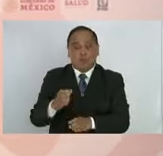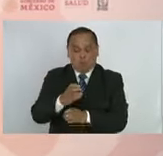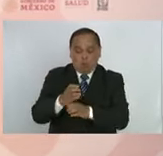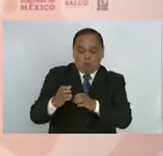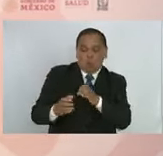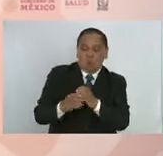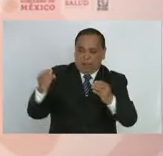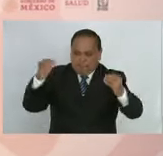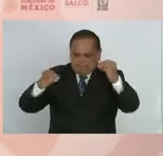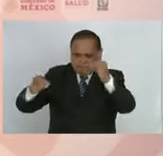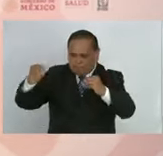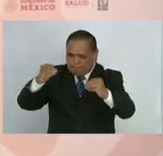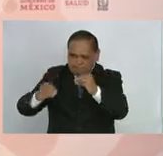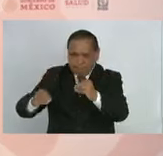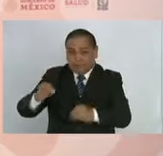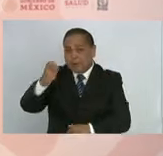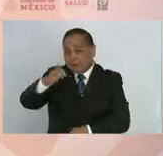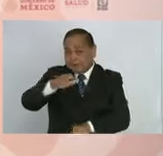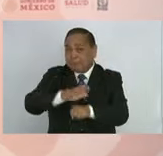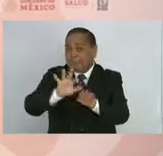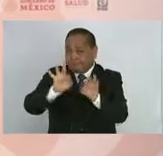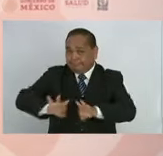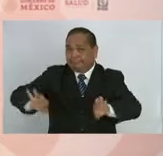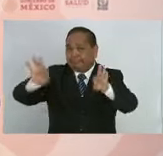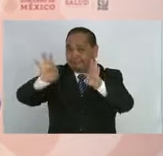Eso es muy importante.